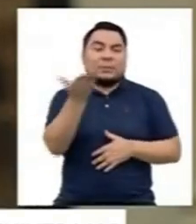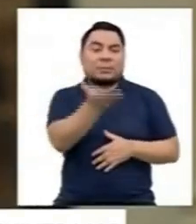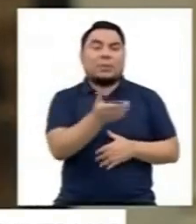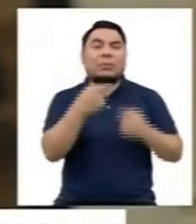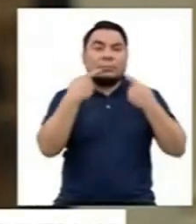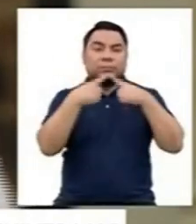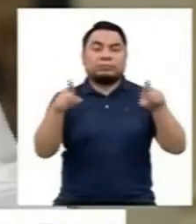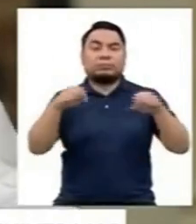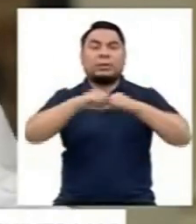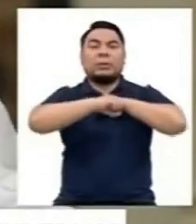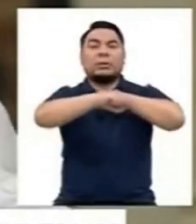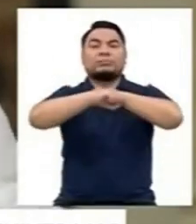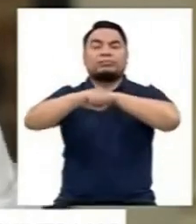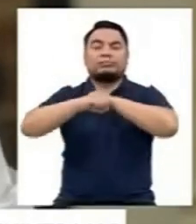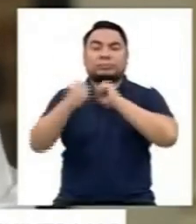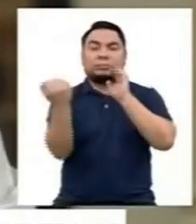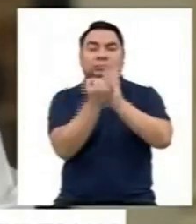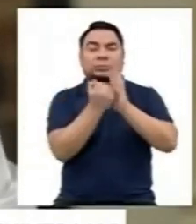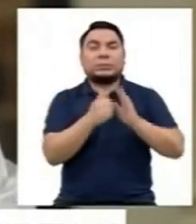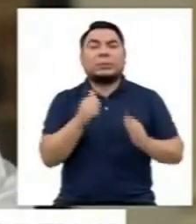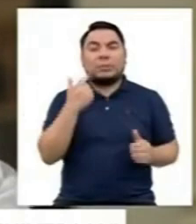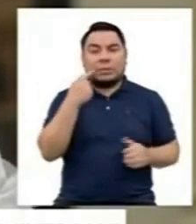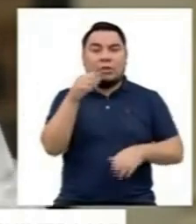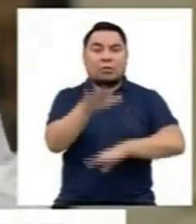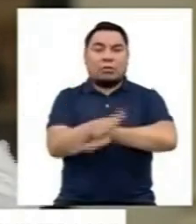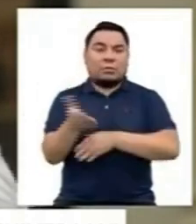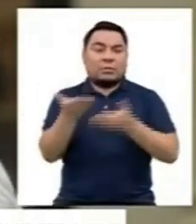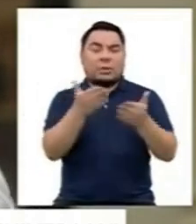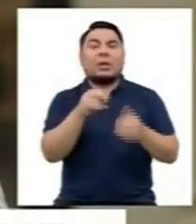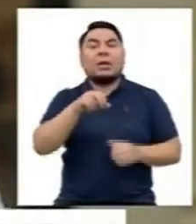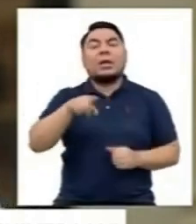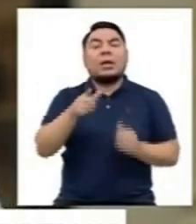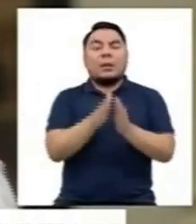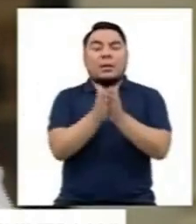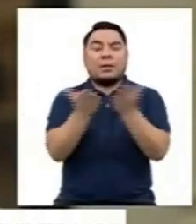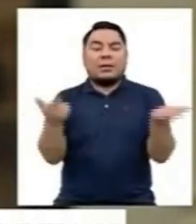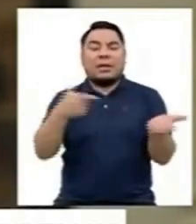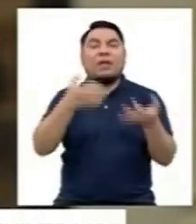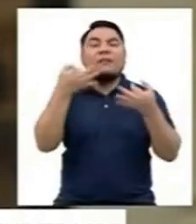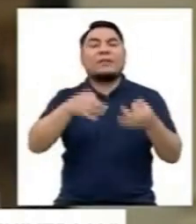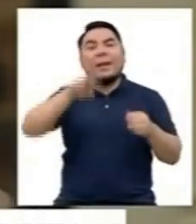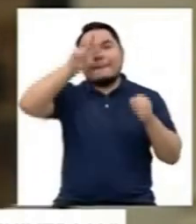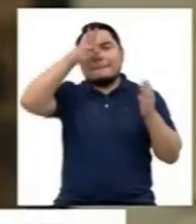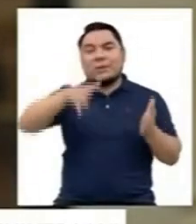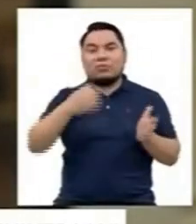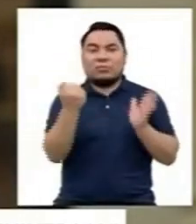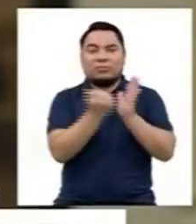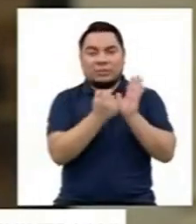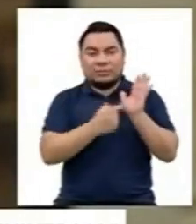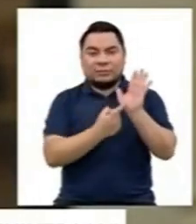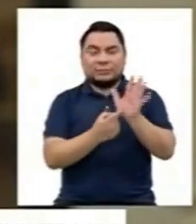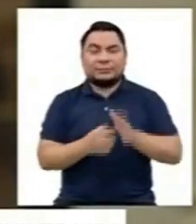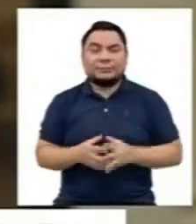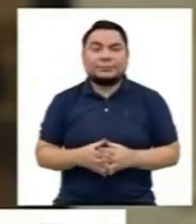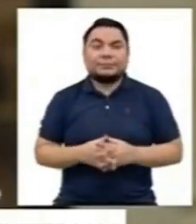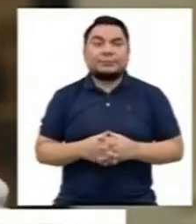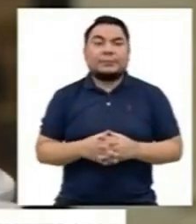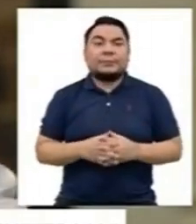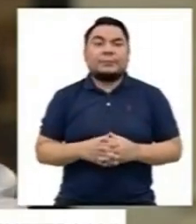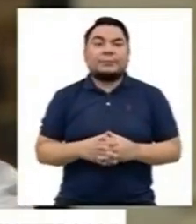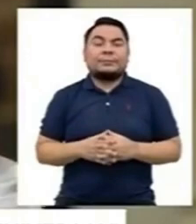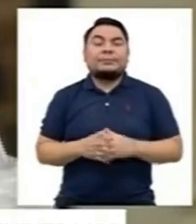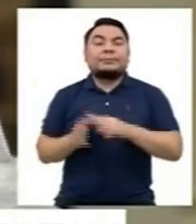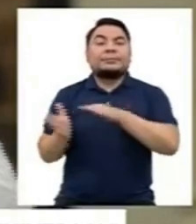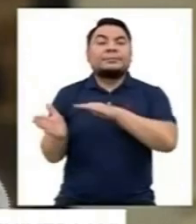acabe la vacuna de un grupo, quizás el 2022 o 2023 estén vacunándose otro grupo. O sea, esto va a ser